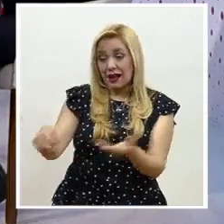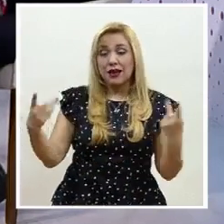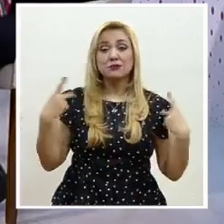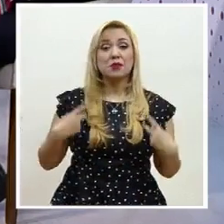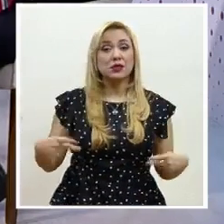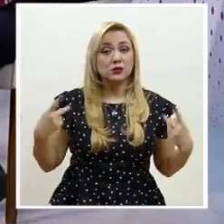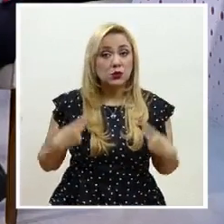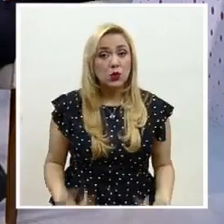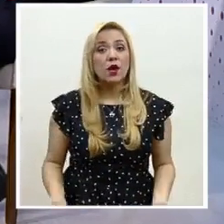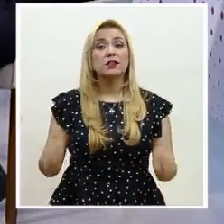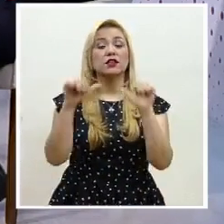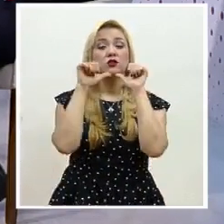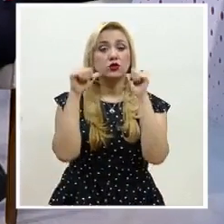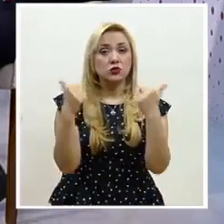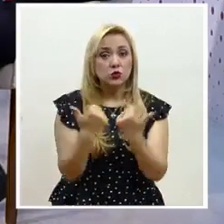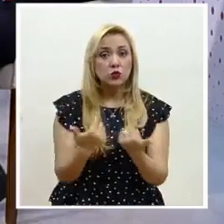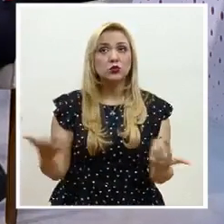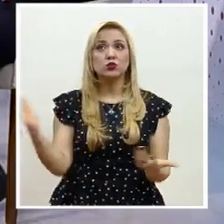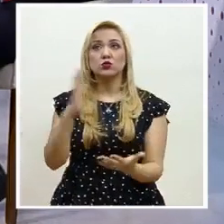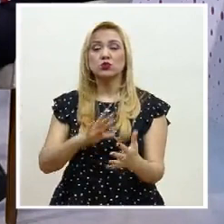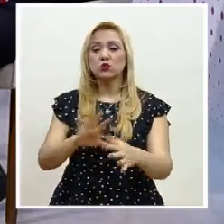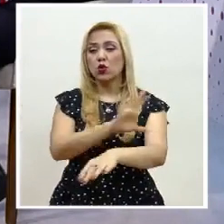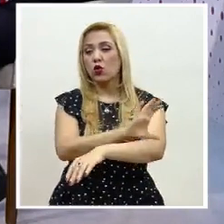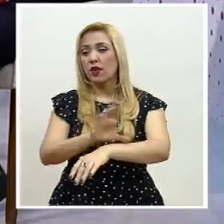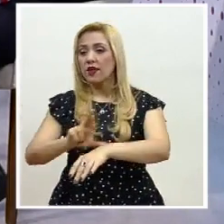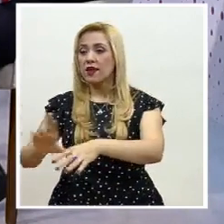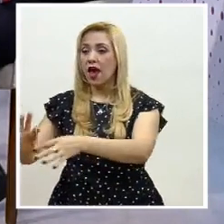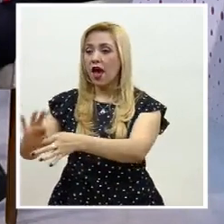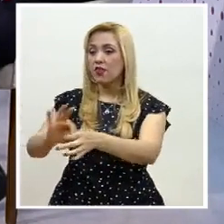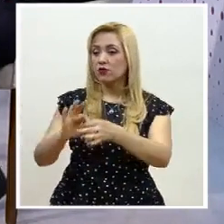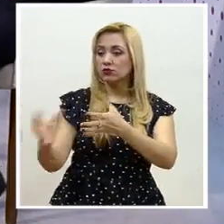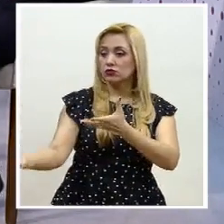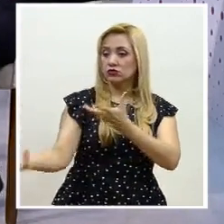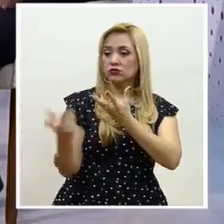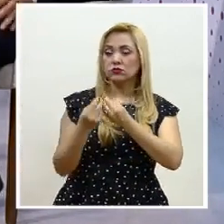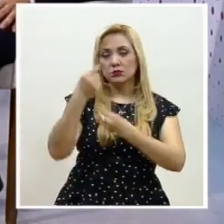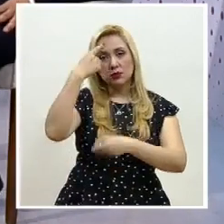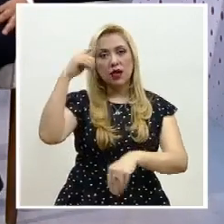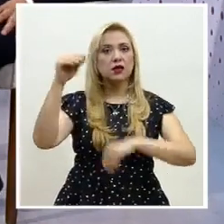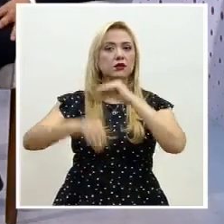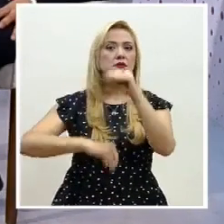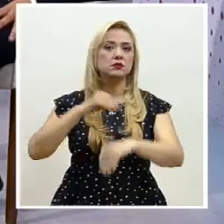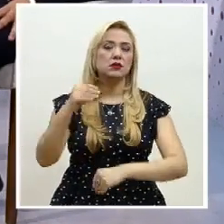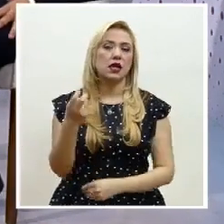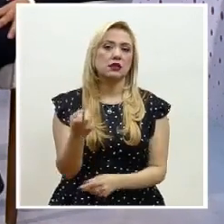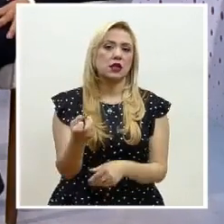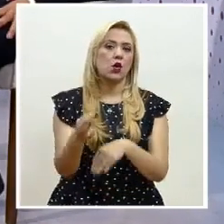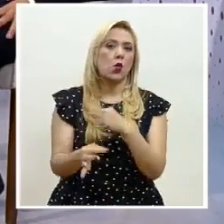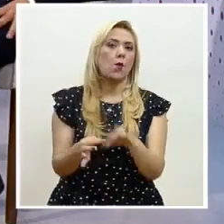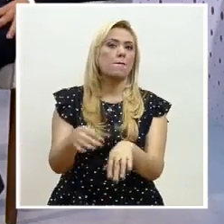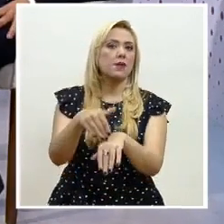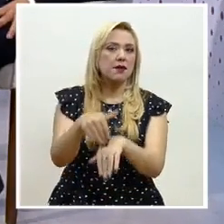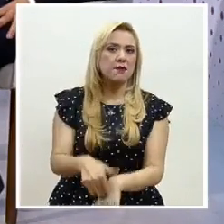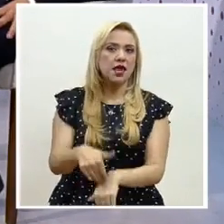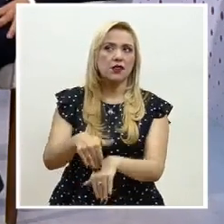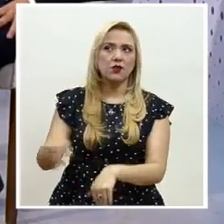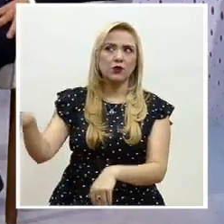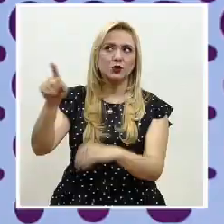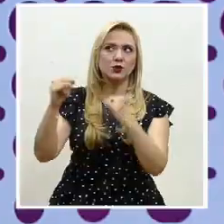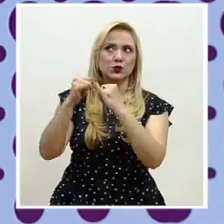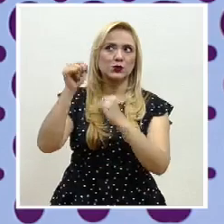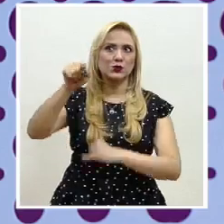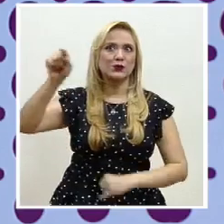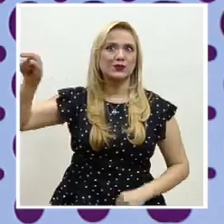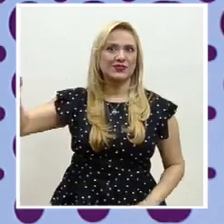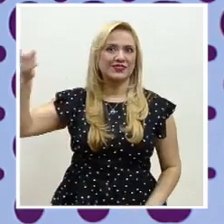la retroalimentación y la integración y la coordinación de estas personas. Y eso es lo que ahorita tenemos en cumplimiento. Entonces destacaría estas partes en la parte de Claro.